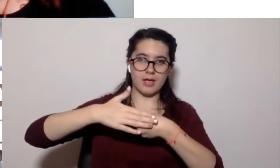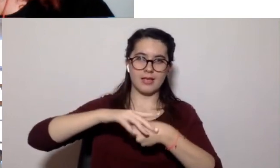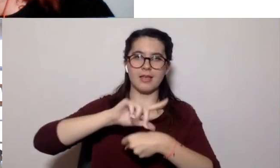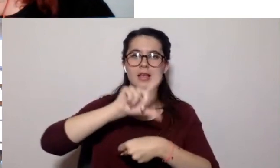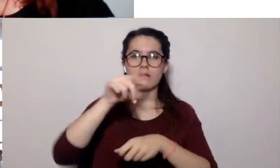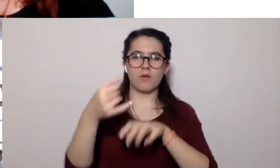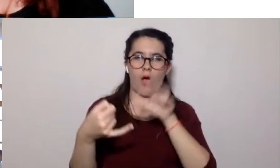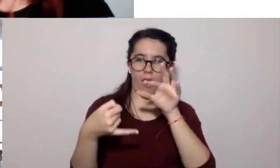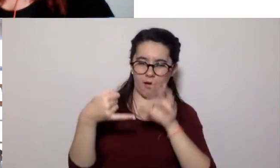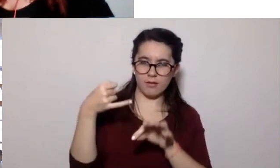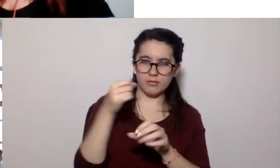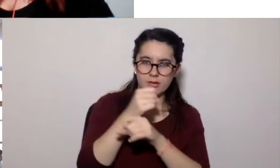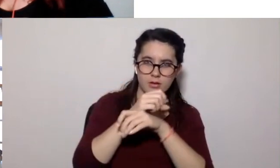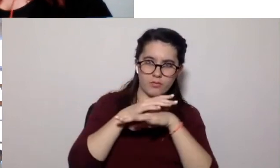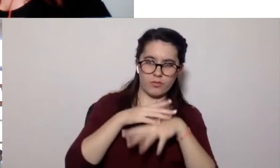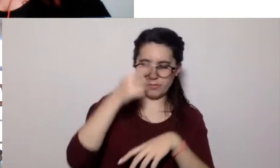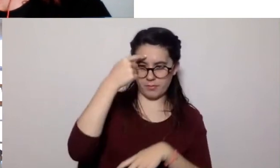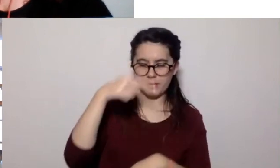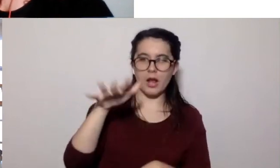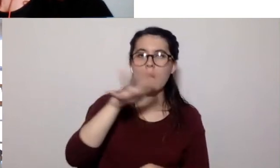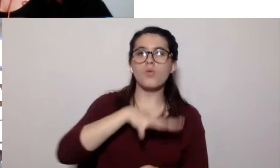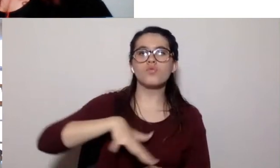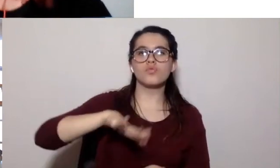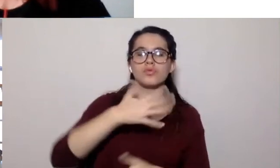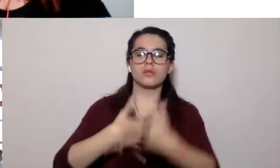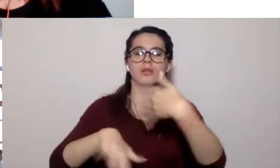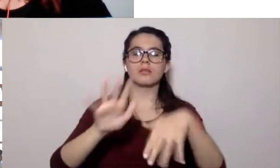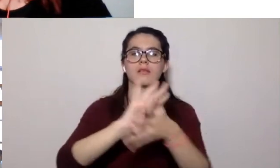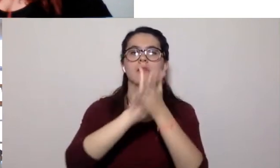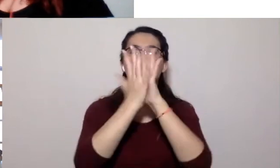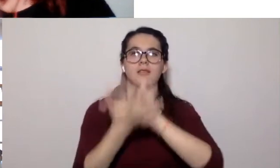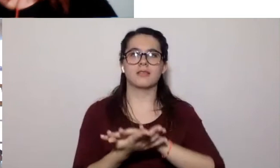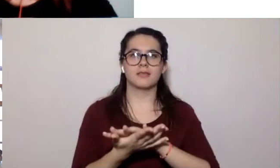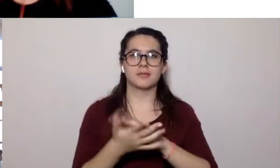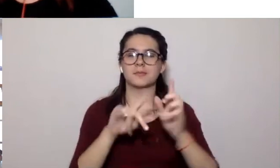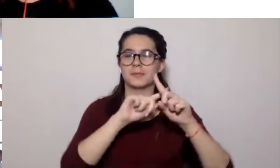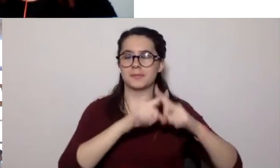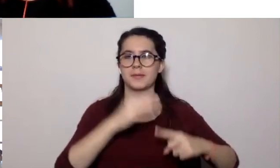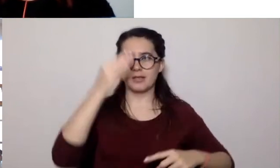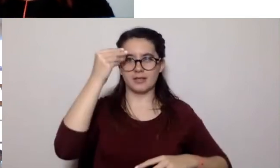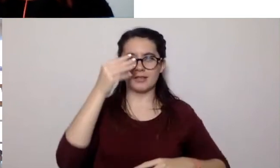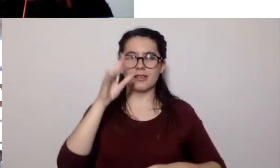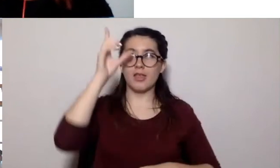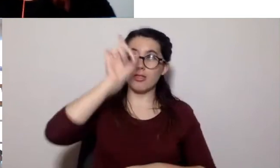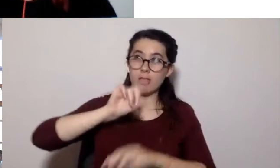los datos para que puedan buscar a Pau y a Chelo. Muchas, muchas gracias. Que Dios